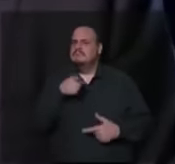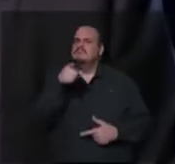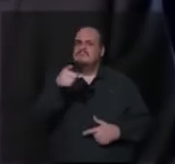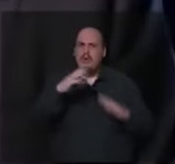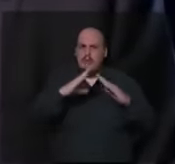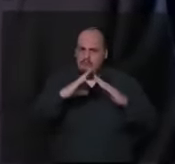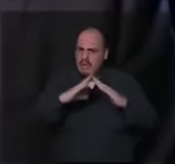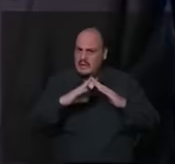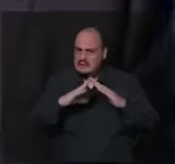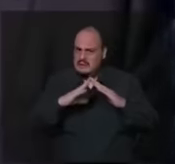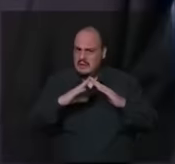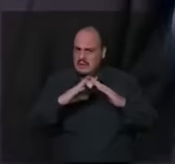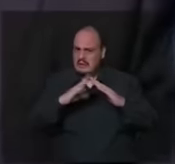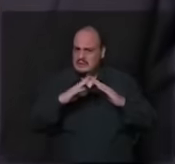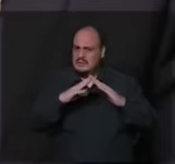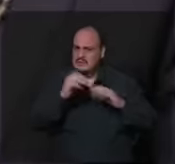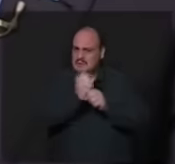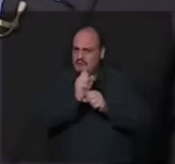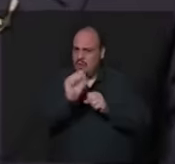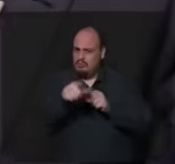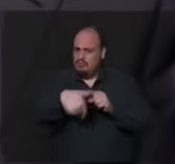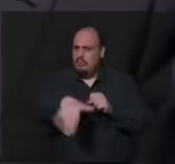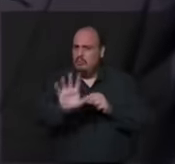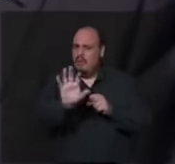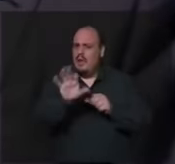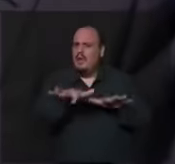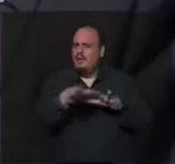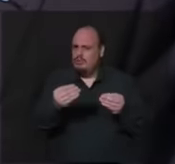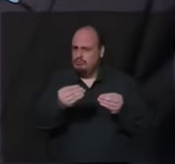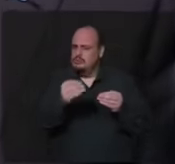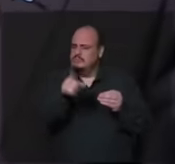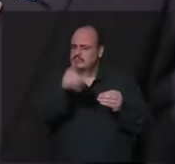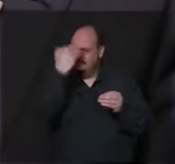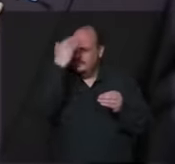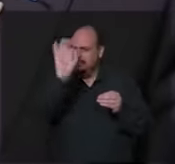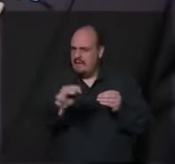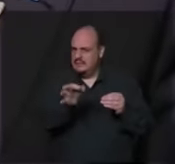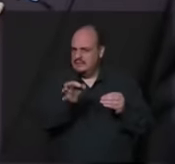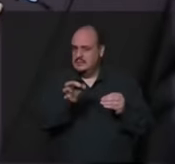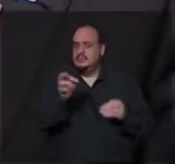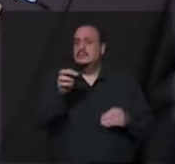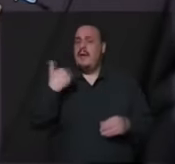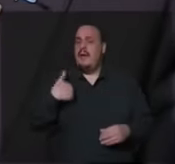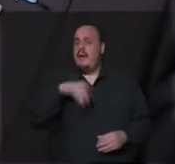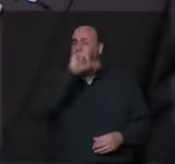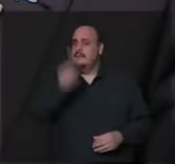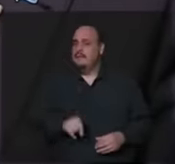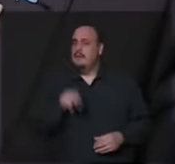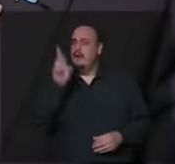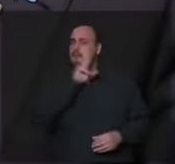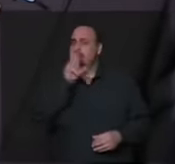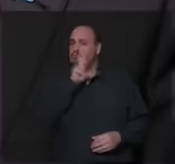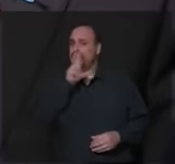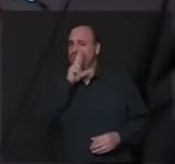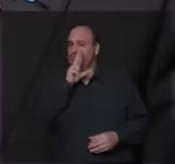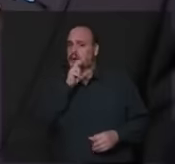casa sepas lo que va a pasar con tu trabajo. Hoy las mujeres en la Argentina, frente a la misma